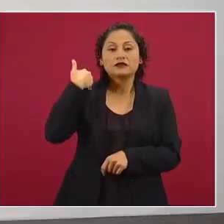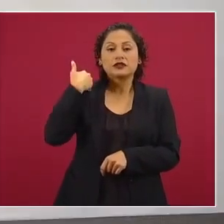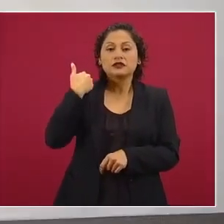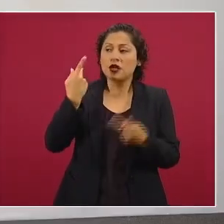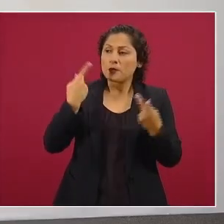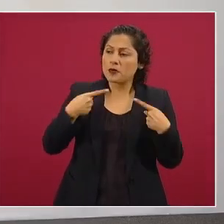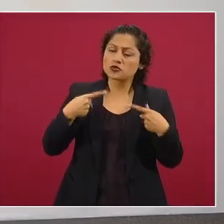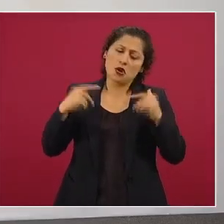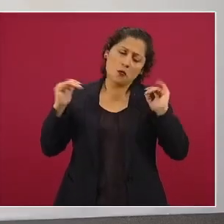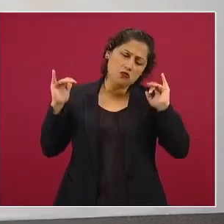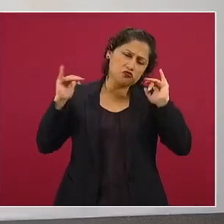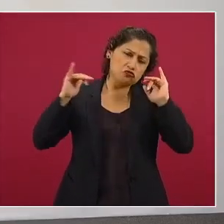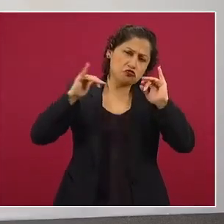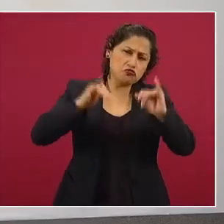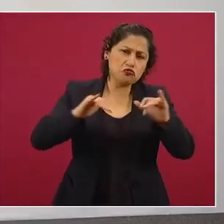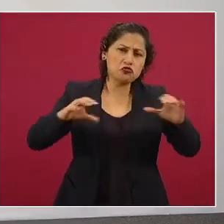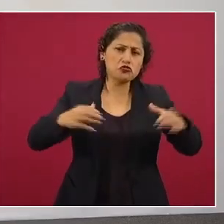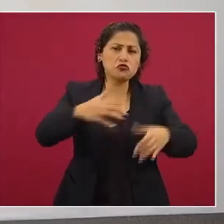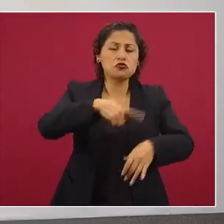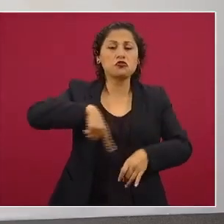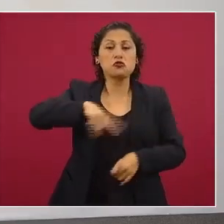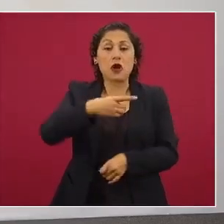y en el Reforma